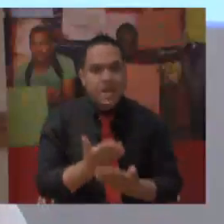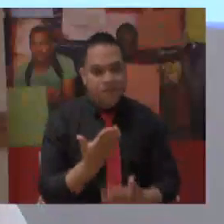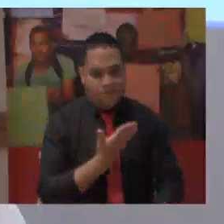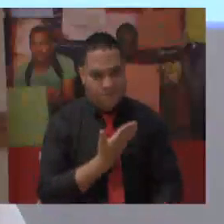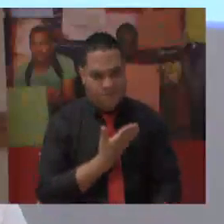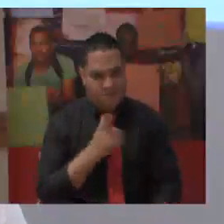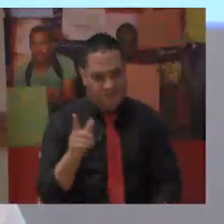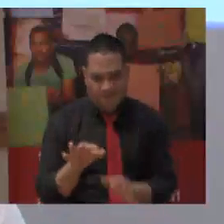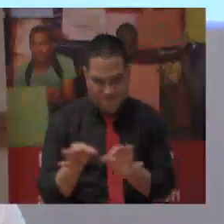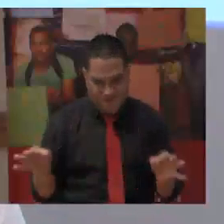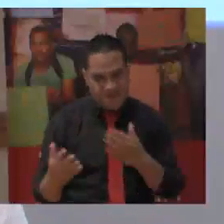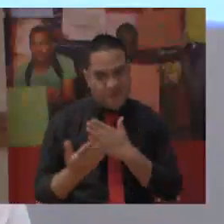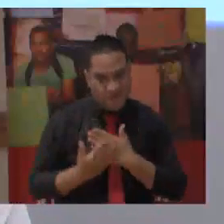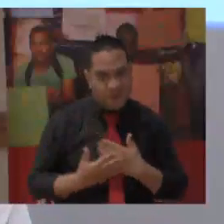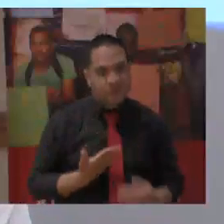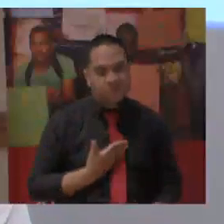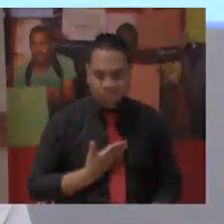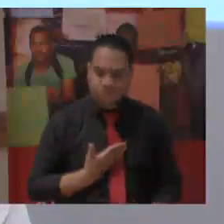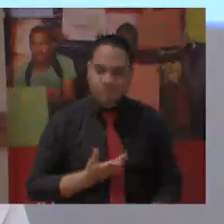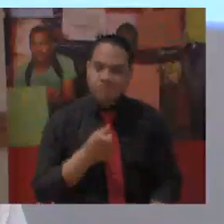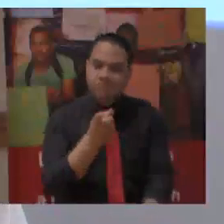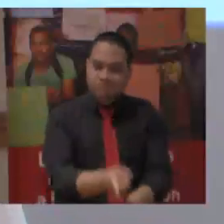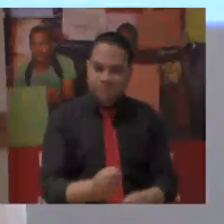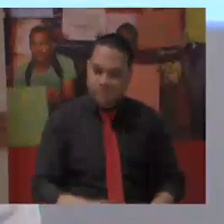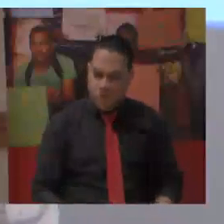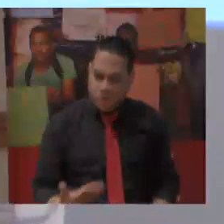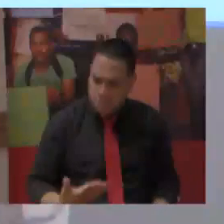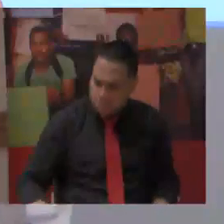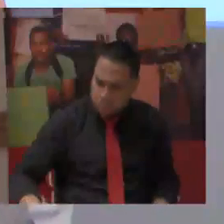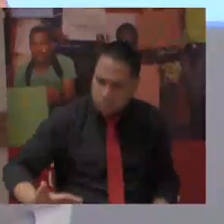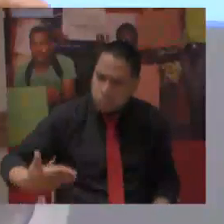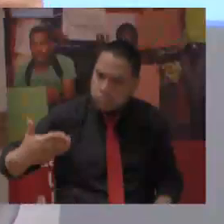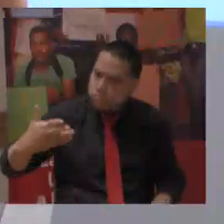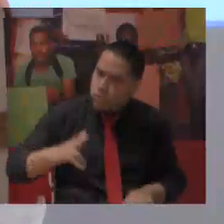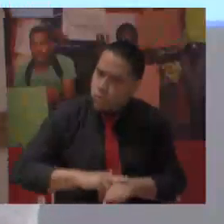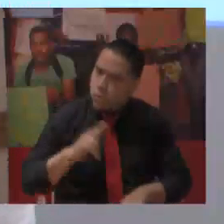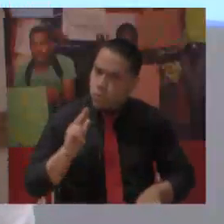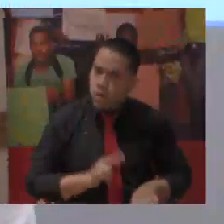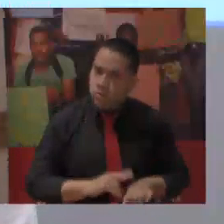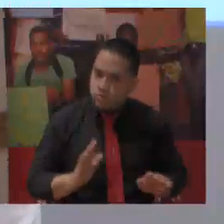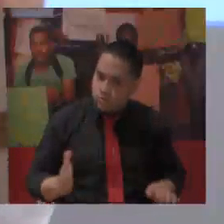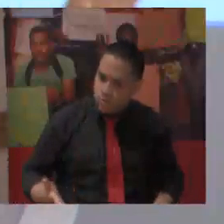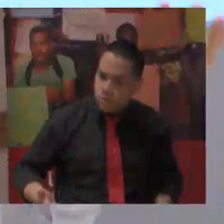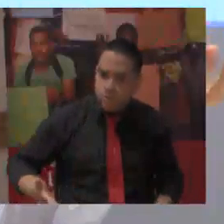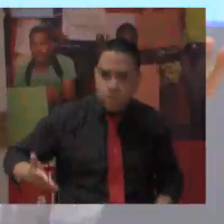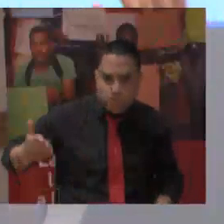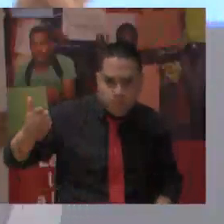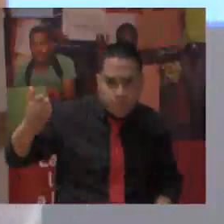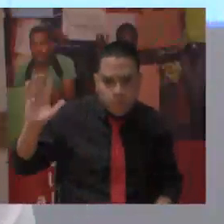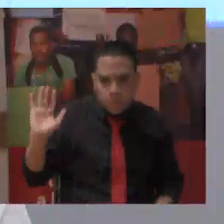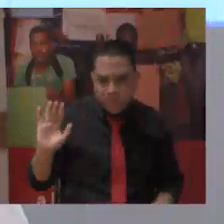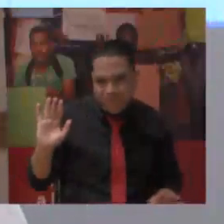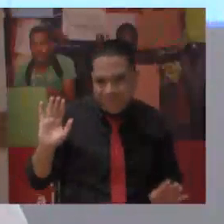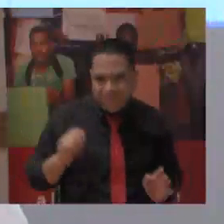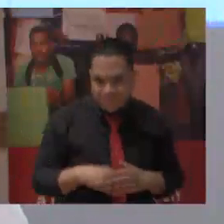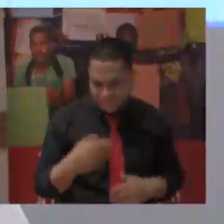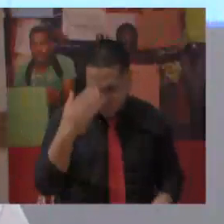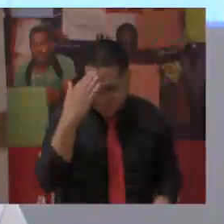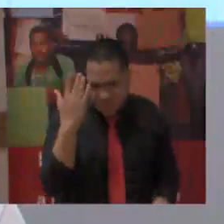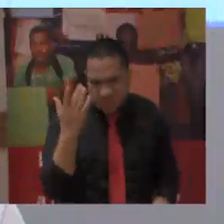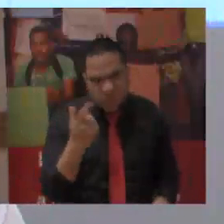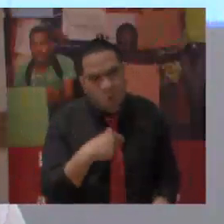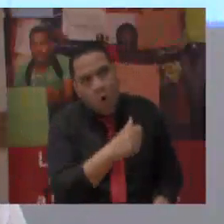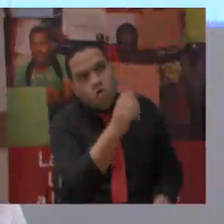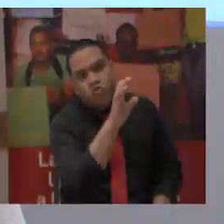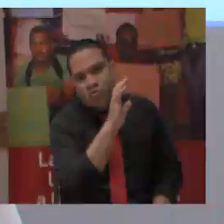mamá. Y yo crecí una vida normal, digamos, pues dentro de la normalidad de crecer en un